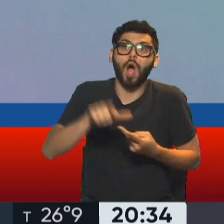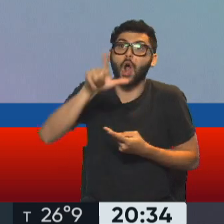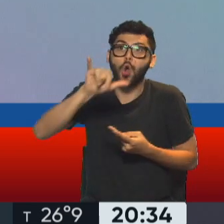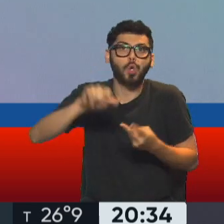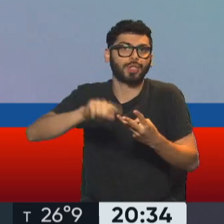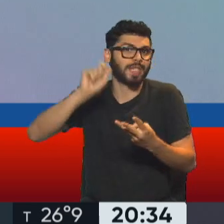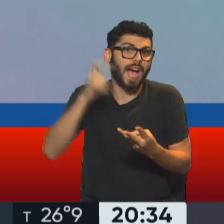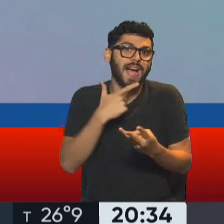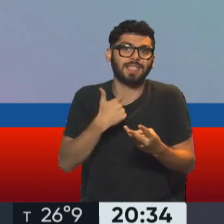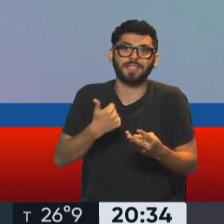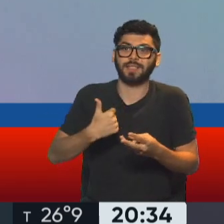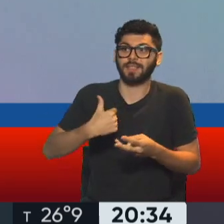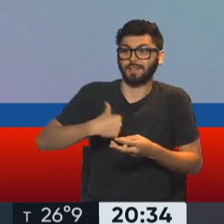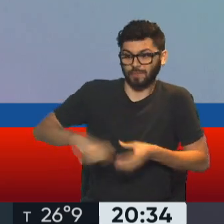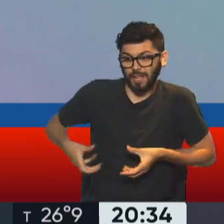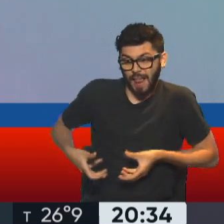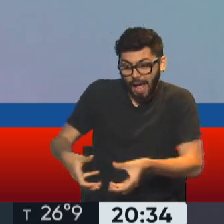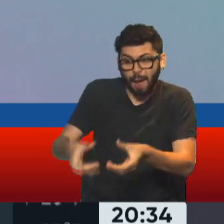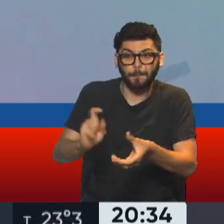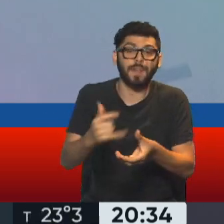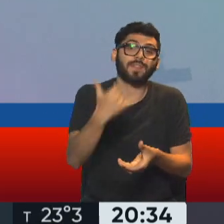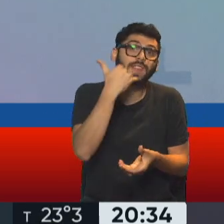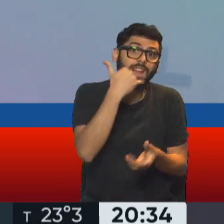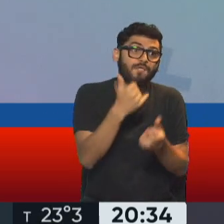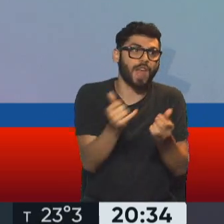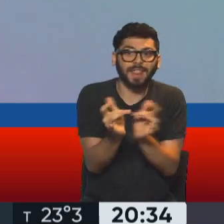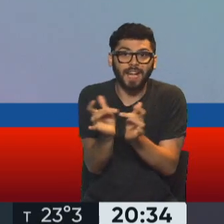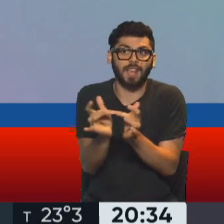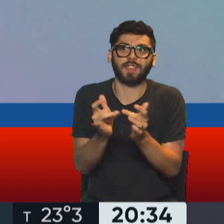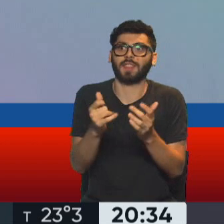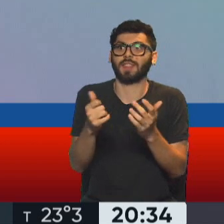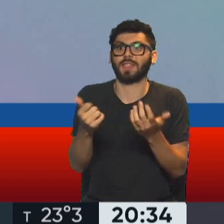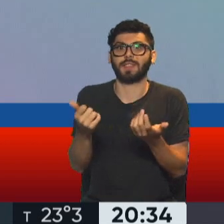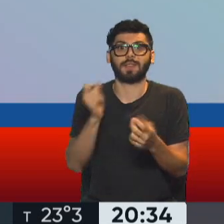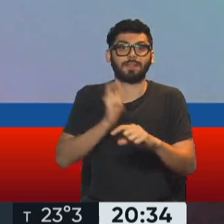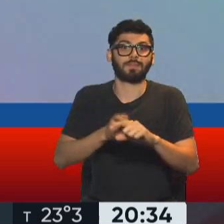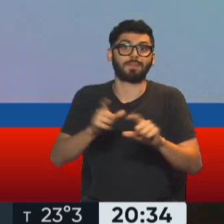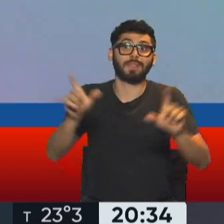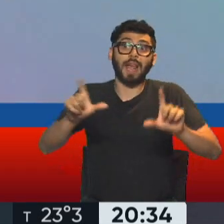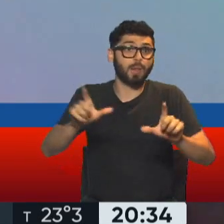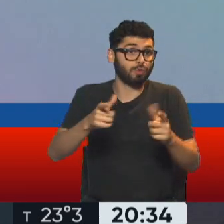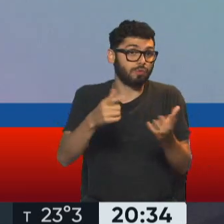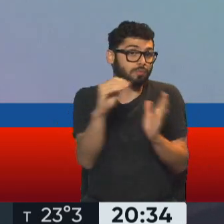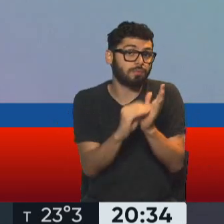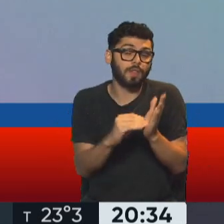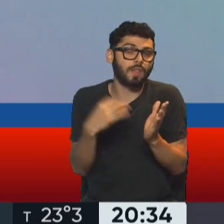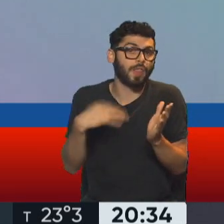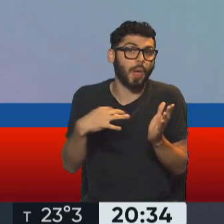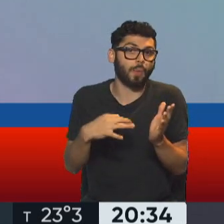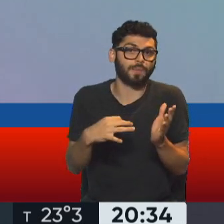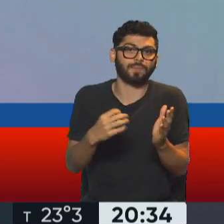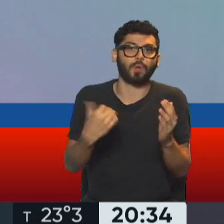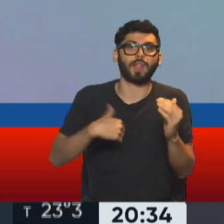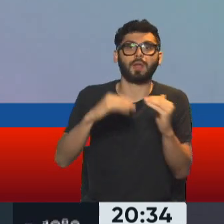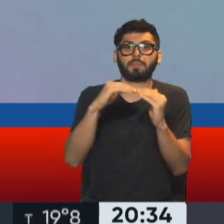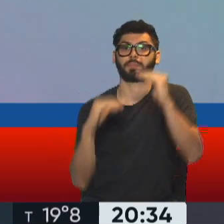luz, gas y cloacas, y sumado ahora a la telefonía móvil, internet por cable y televisión, para que la Argentina desigual no se